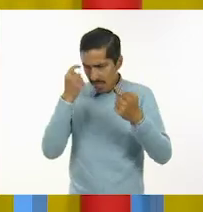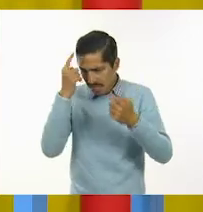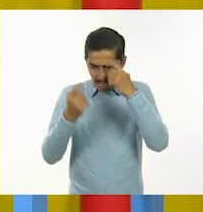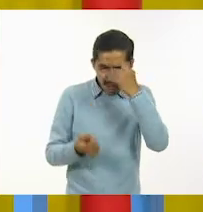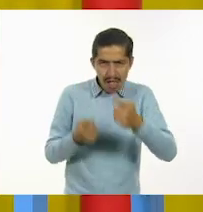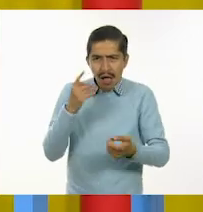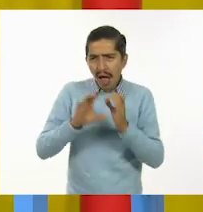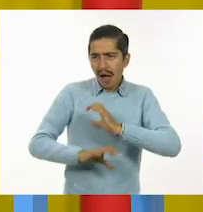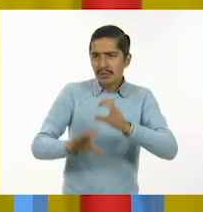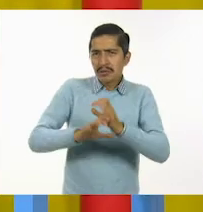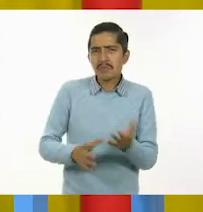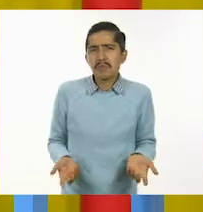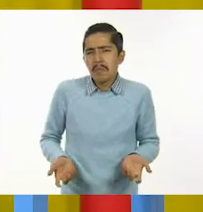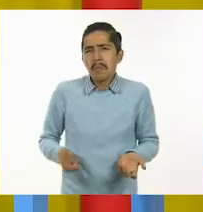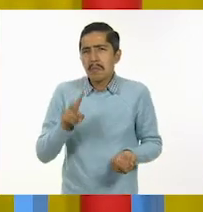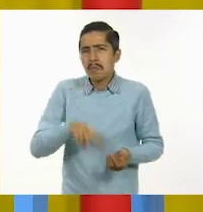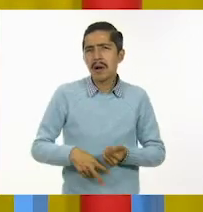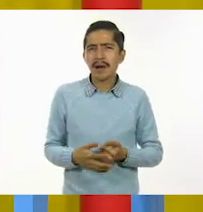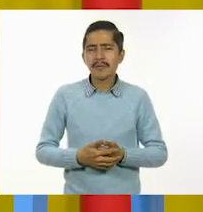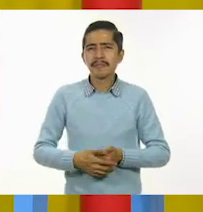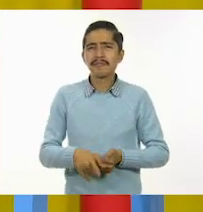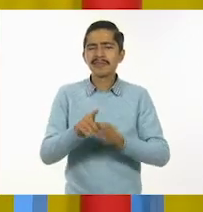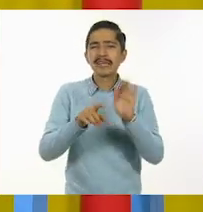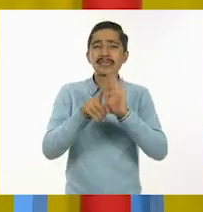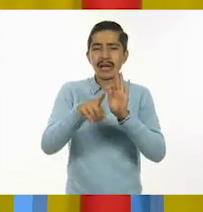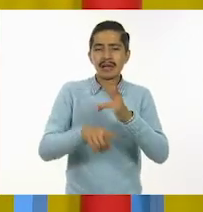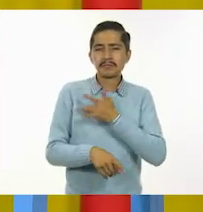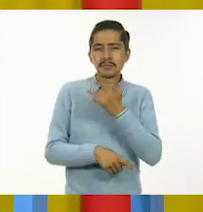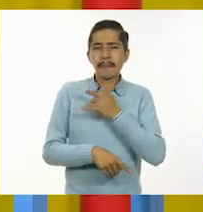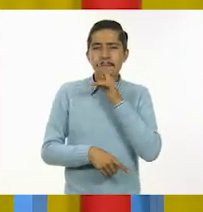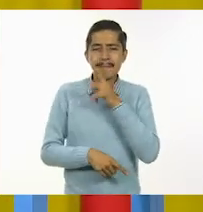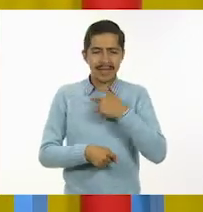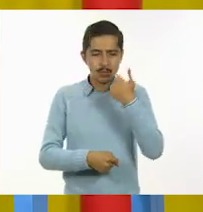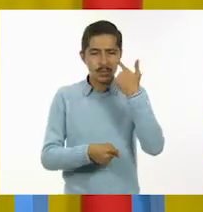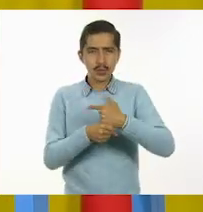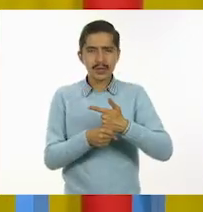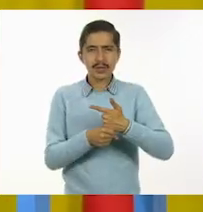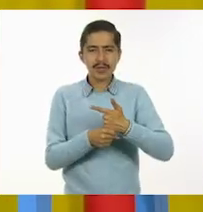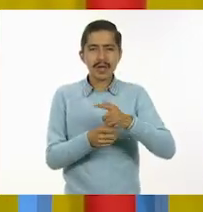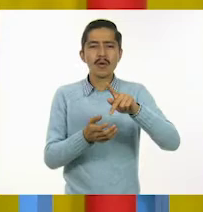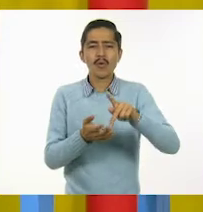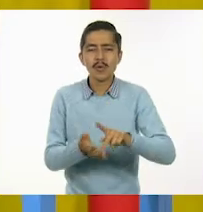Si voy identificando lo que me hace sentir mejor, puedo volver a